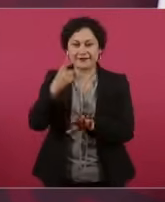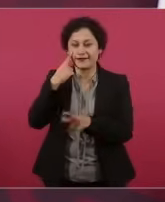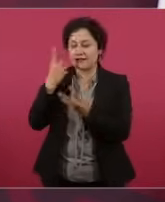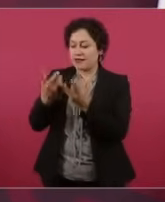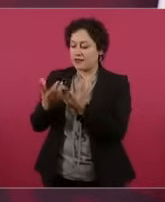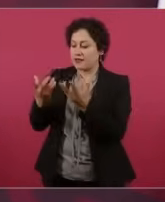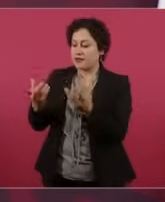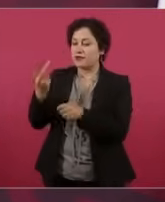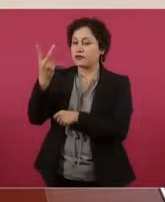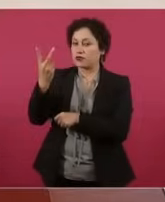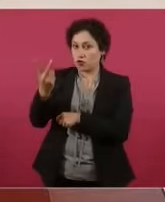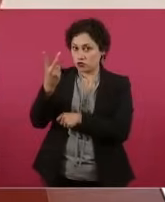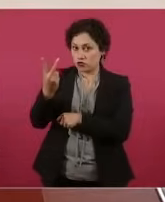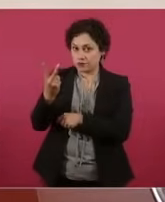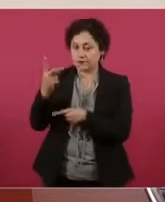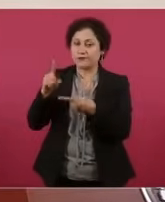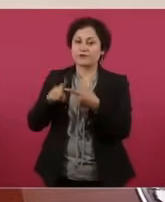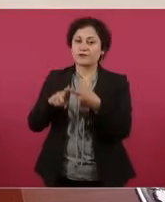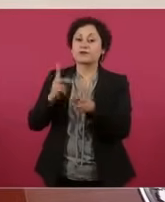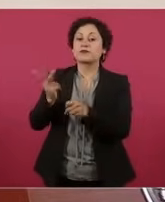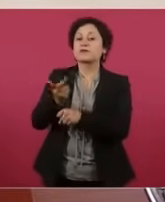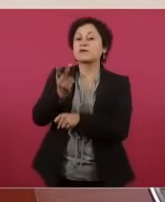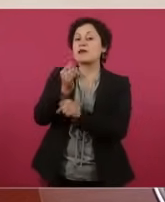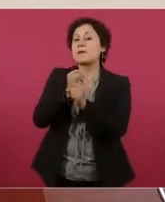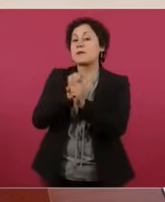eran dos partes, era hacer una encuesta